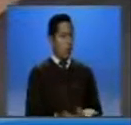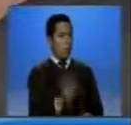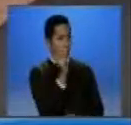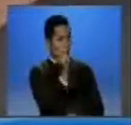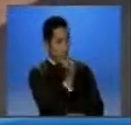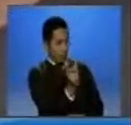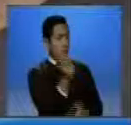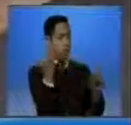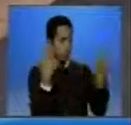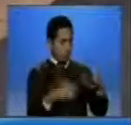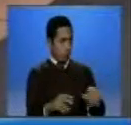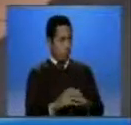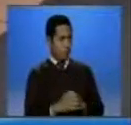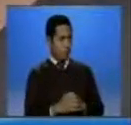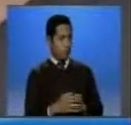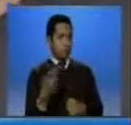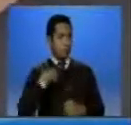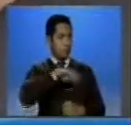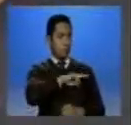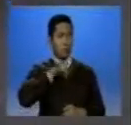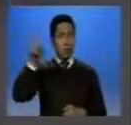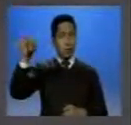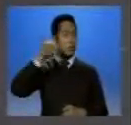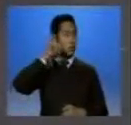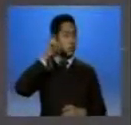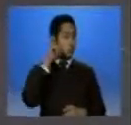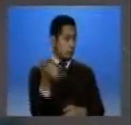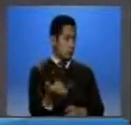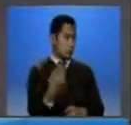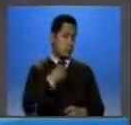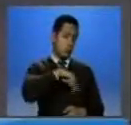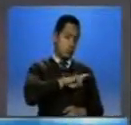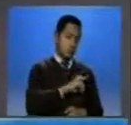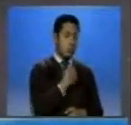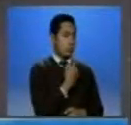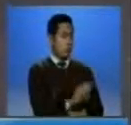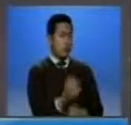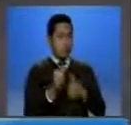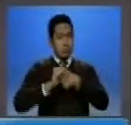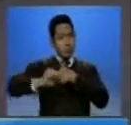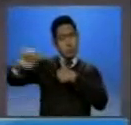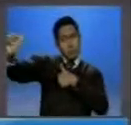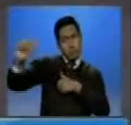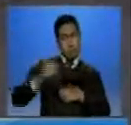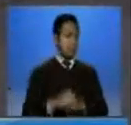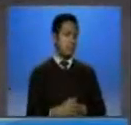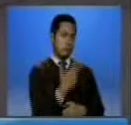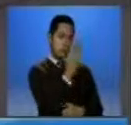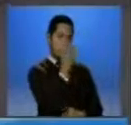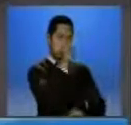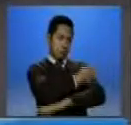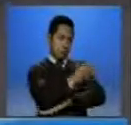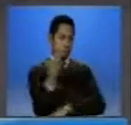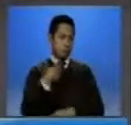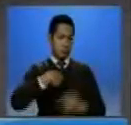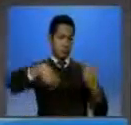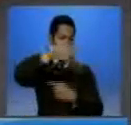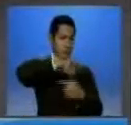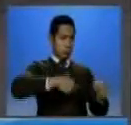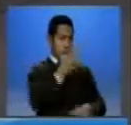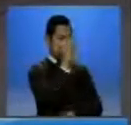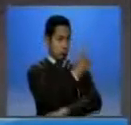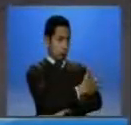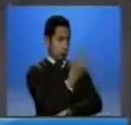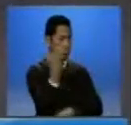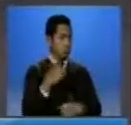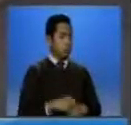ya ha salido. Nosotros nos mandaron al valle. Como nosotros dijimos que nos quedaba muy distante, dijeron a los 3 días. Se vino a los 3 días, ahorita el